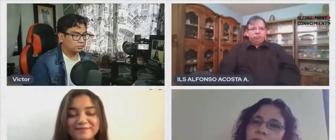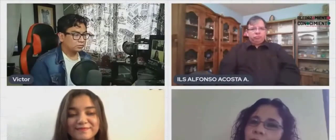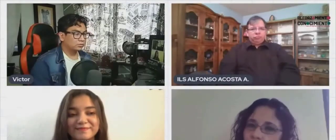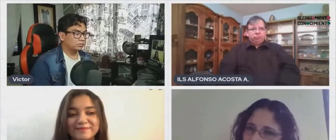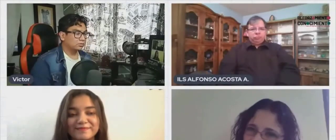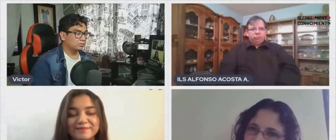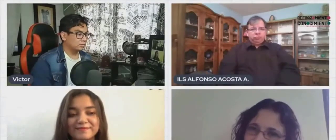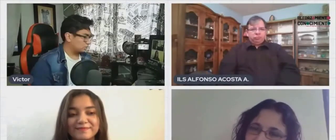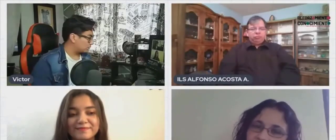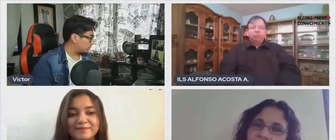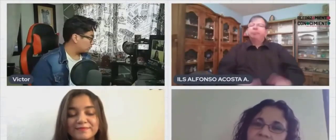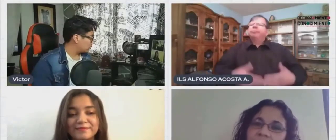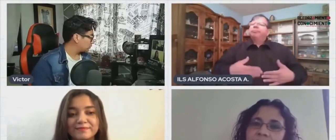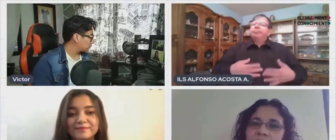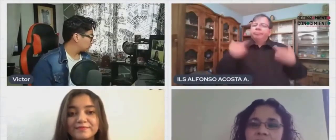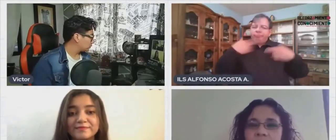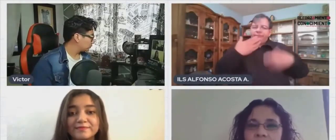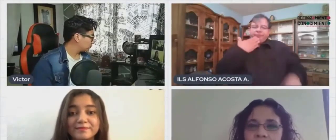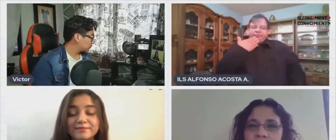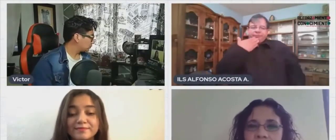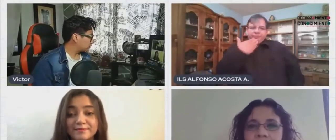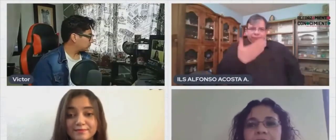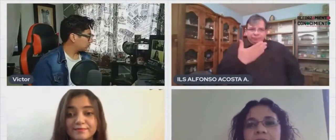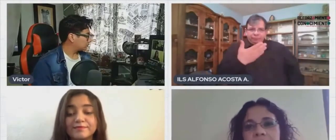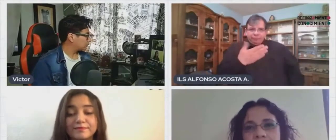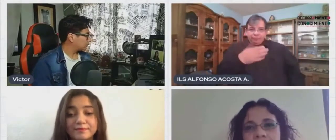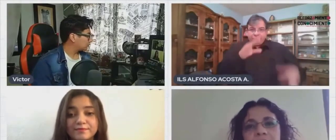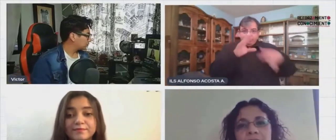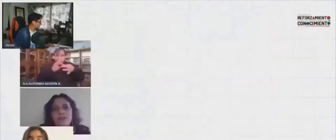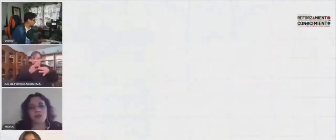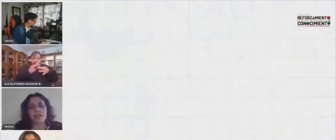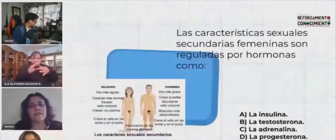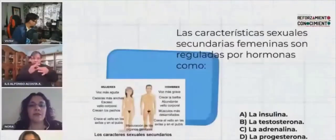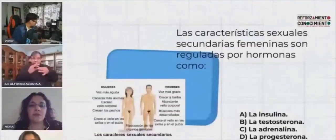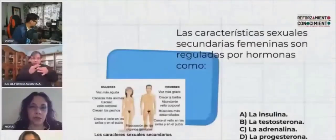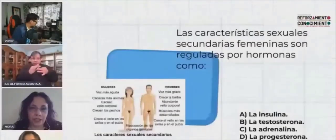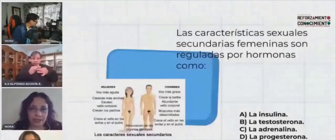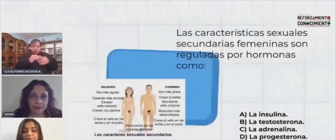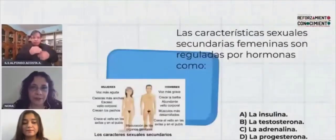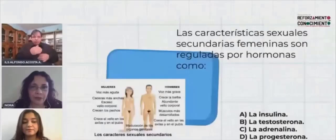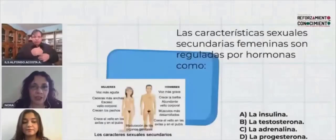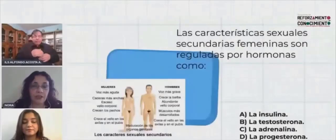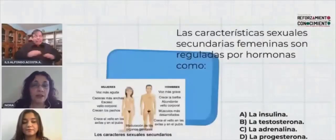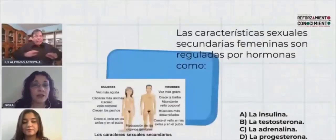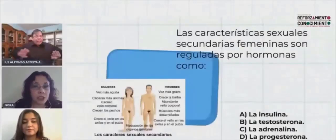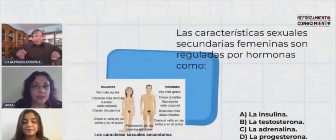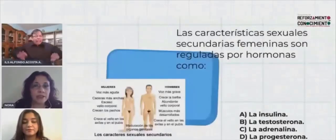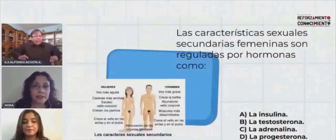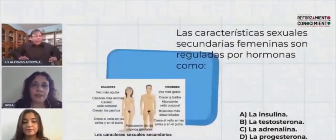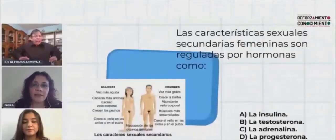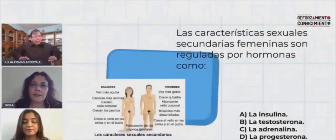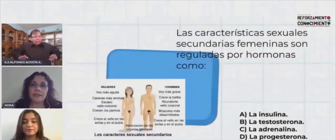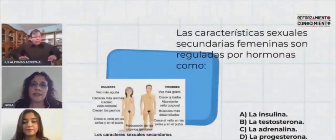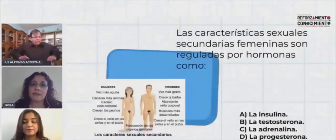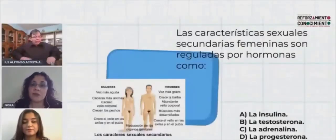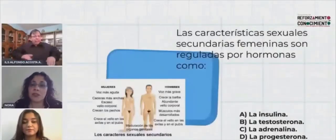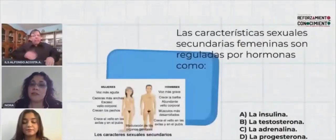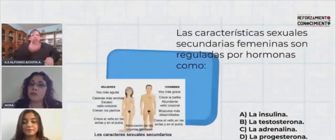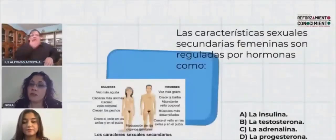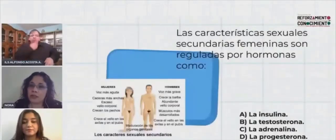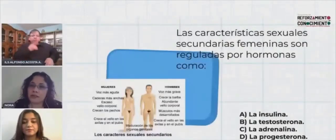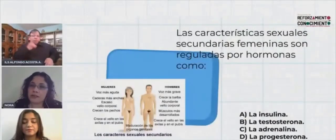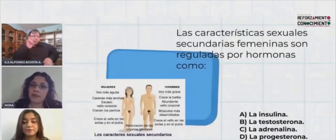Muy bien. Aquí nos habla de características sexuales secundarias. Recuerden que las características